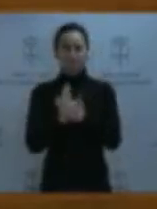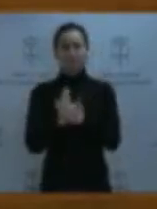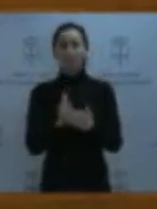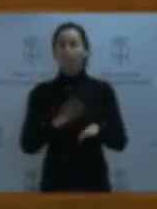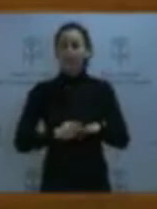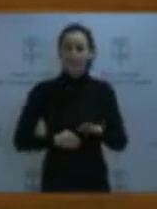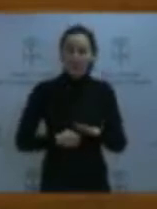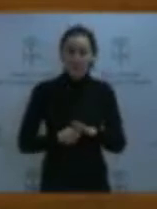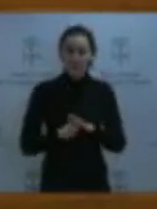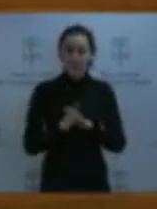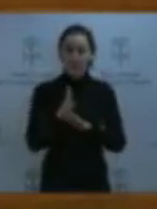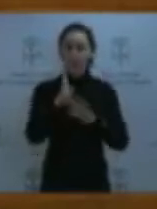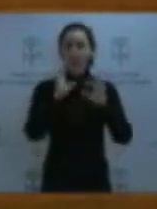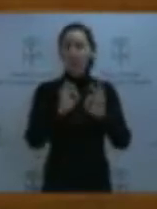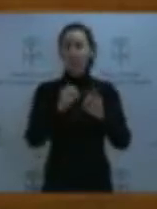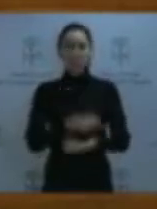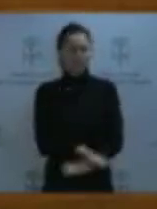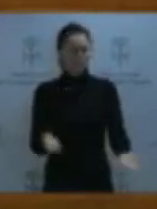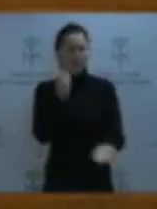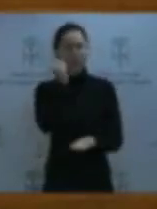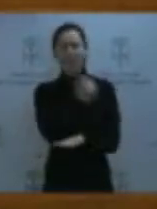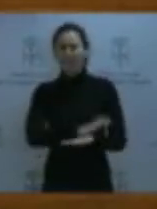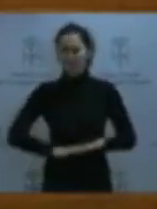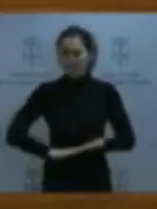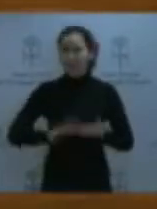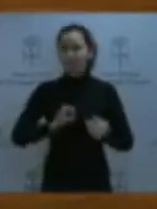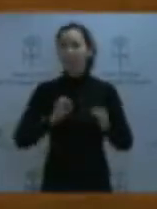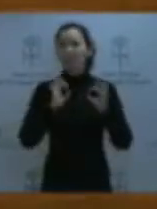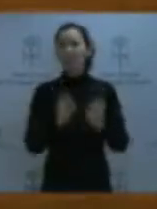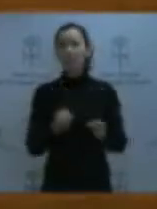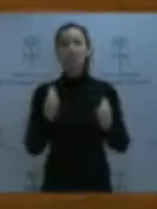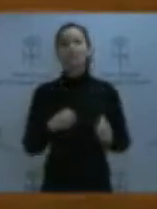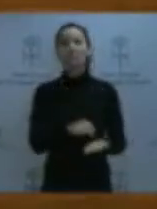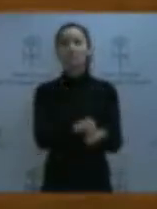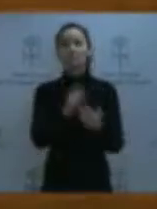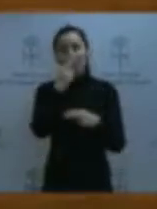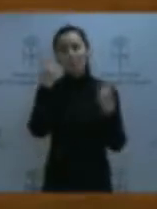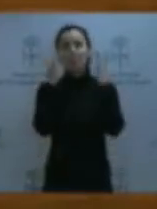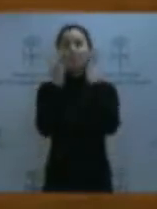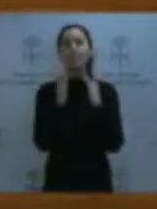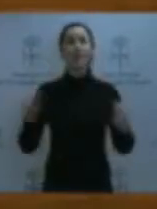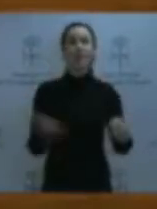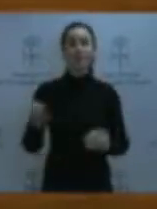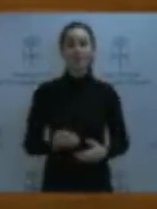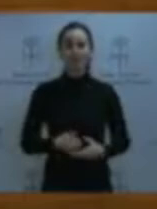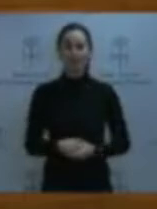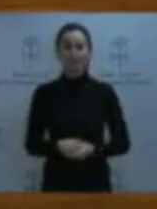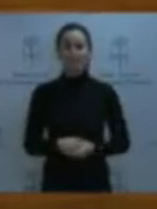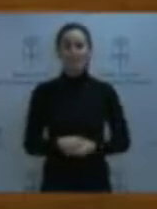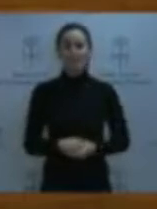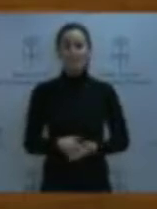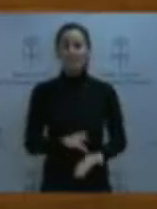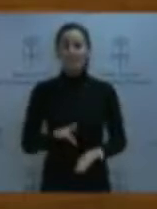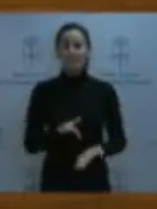la universalización progresiva, la gratuidad y la consolidación del servicio como un servicio claramente público. Durante la